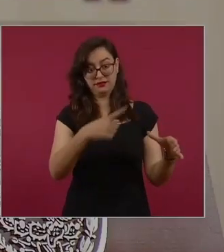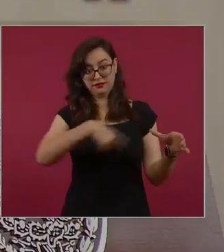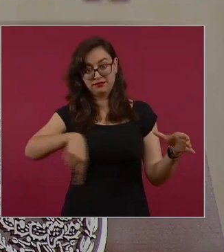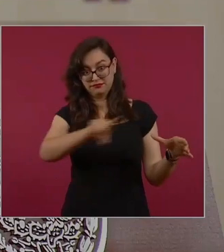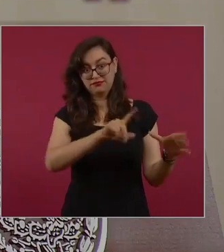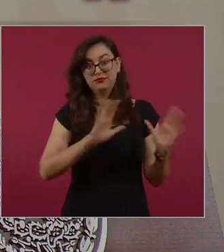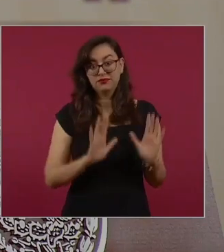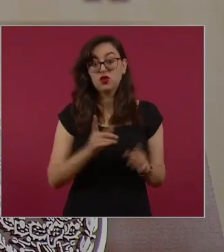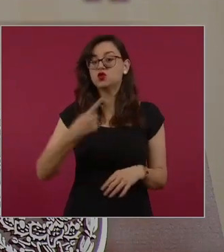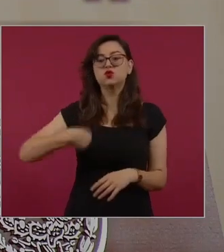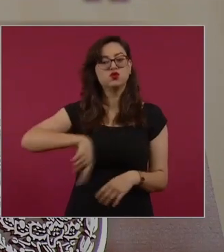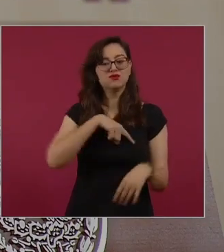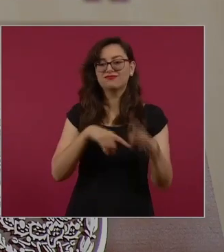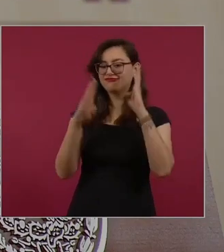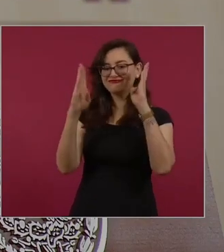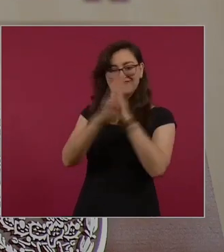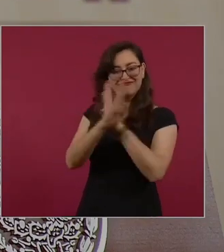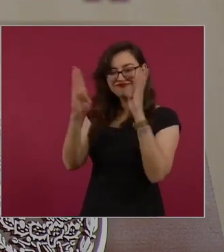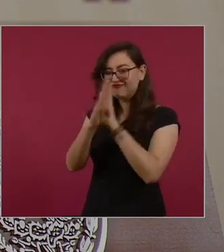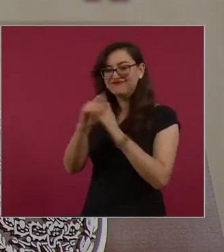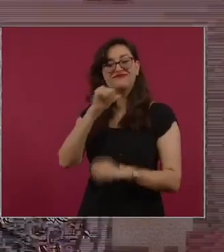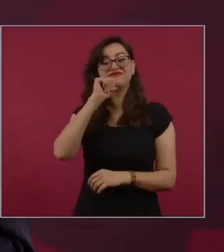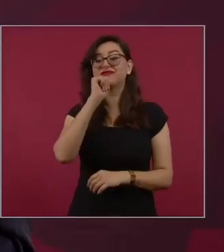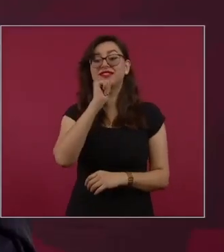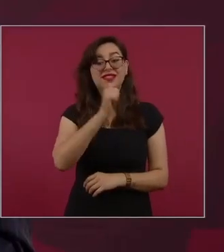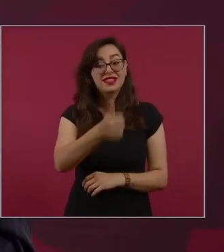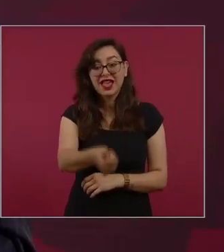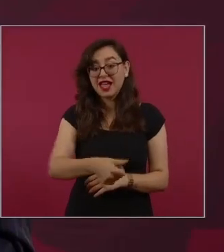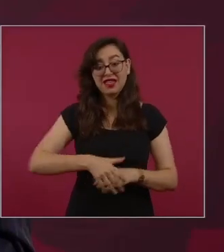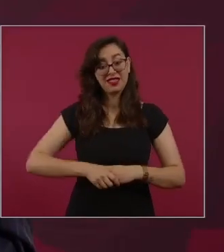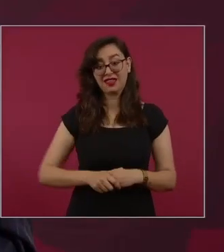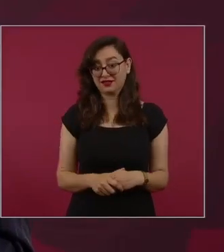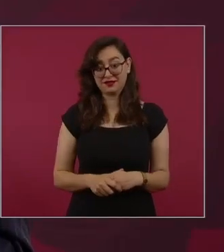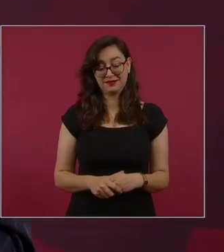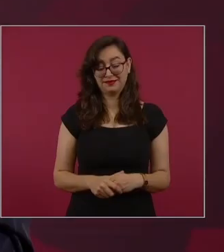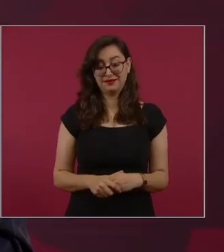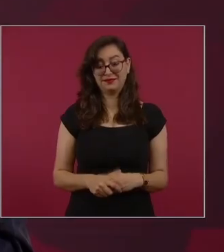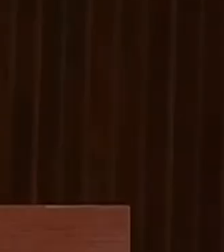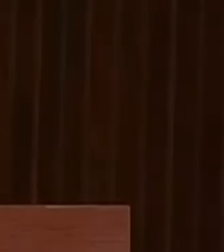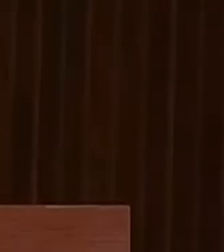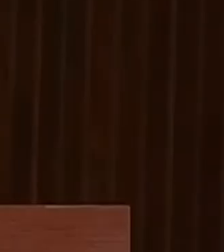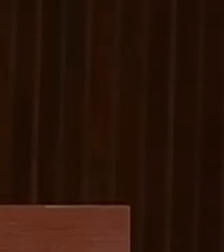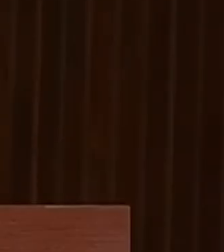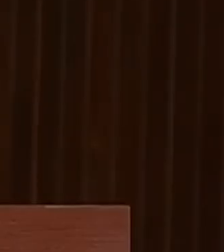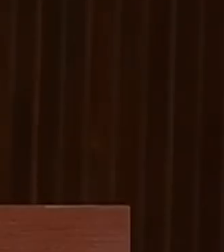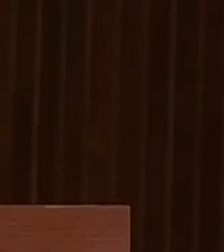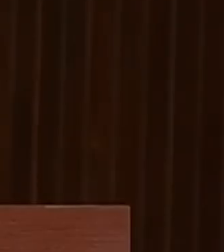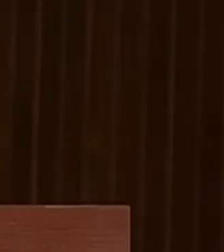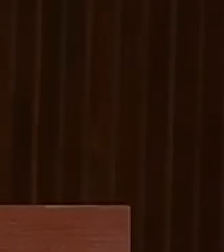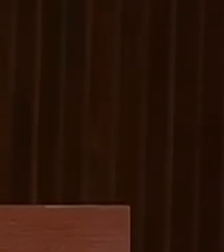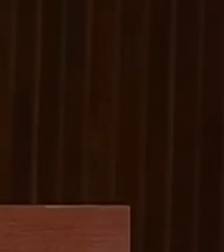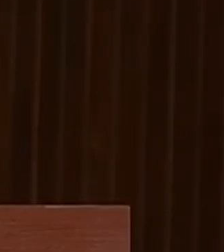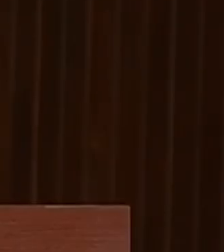hay que fortalecer el verdadero cambio de México sin seguir el juego de palabrerías y más con hechos. Debe haber